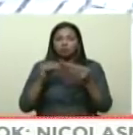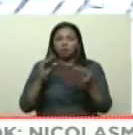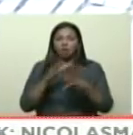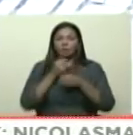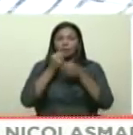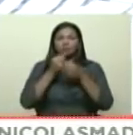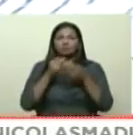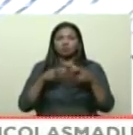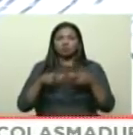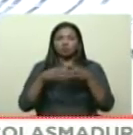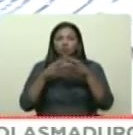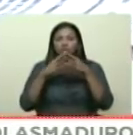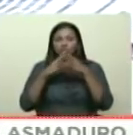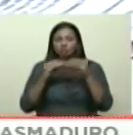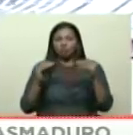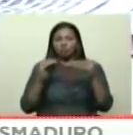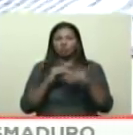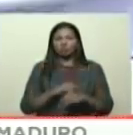recuperación.